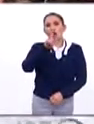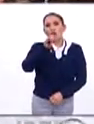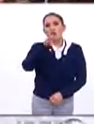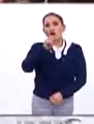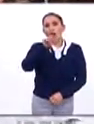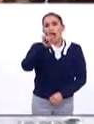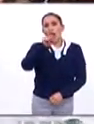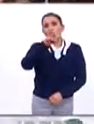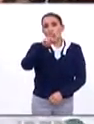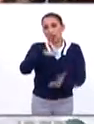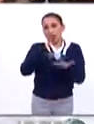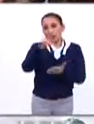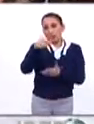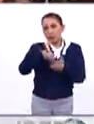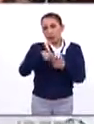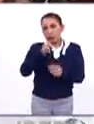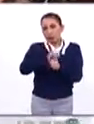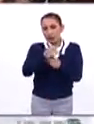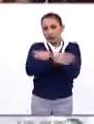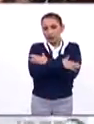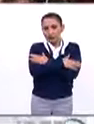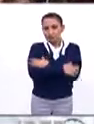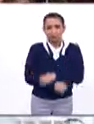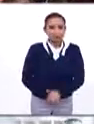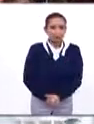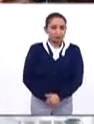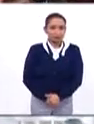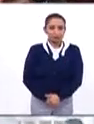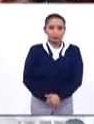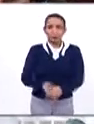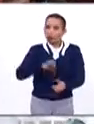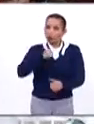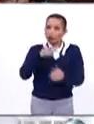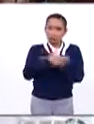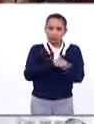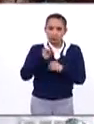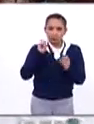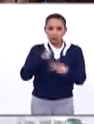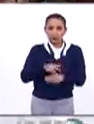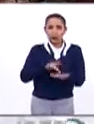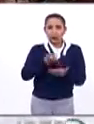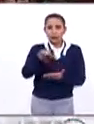con nosotros en este inicio de semana. Un fuerte abrazo. Y otro para ustedes, hasta luego. Gracias, hasta luego.